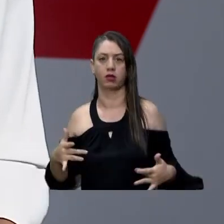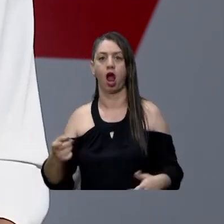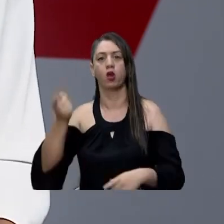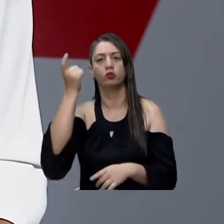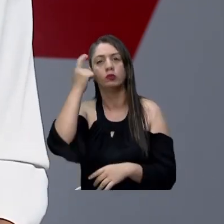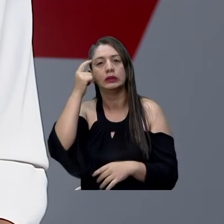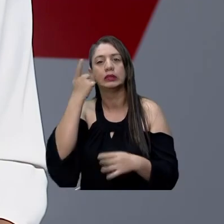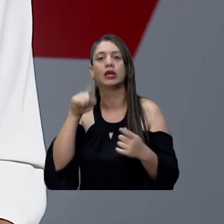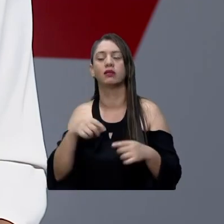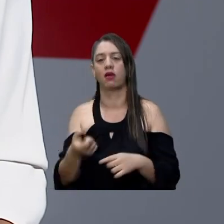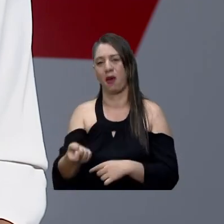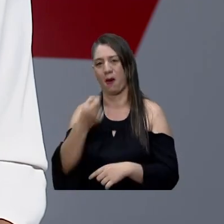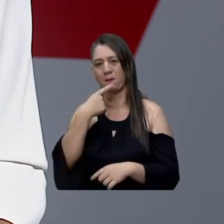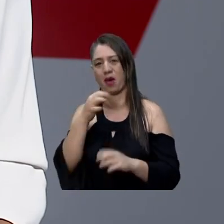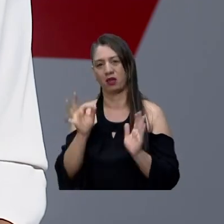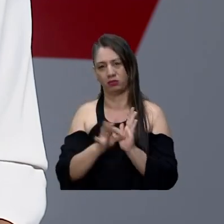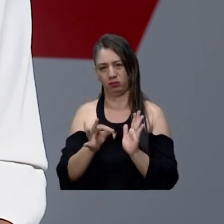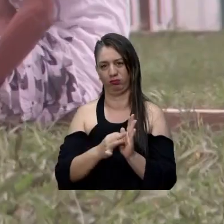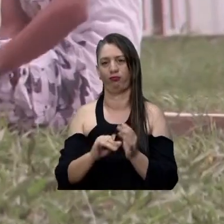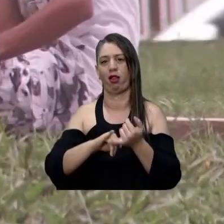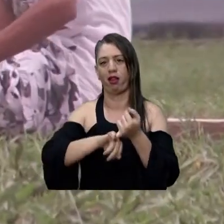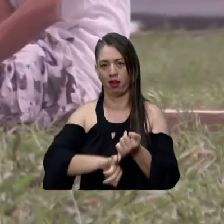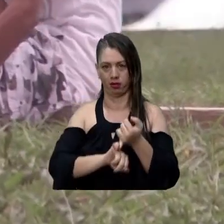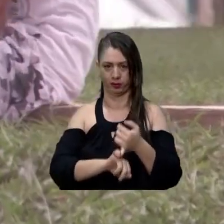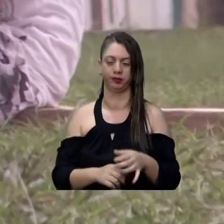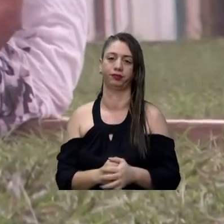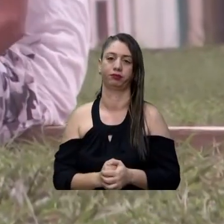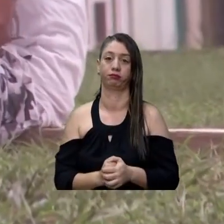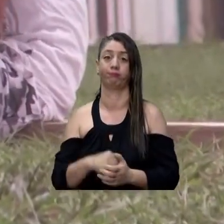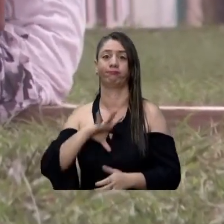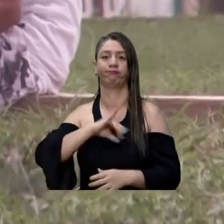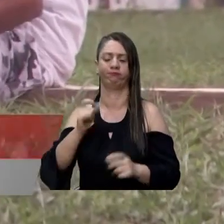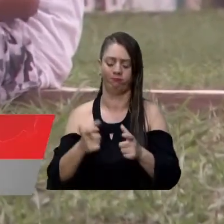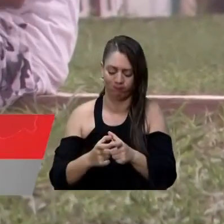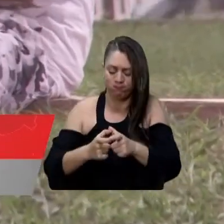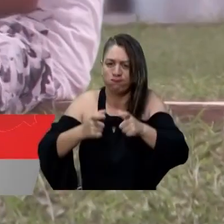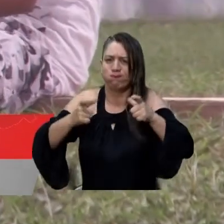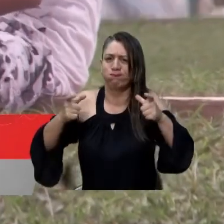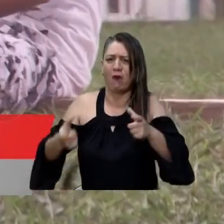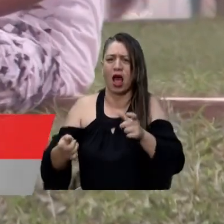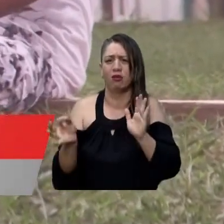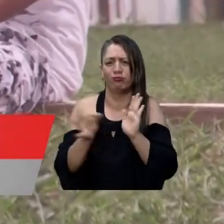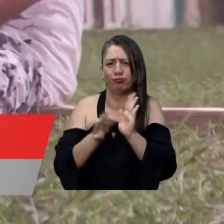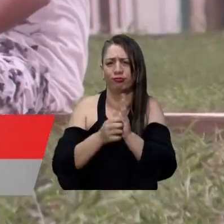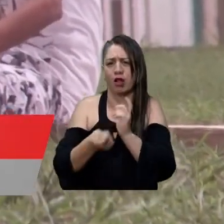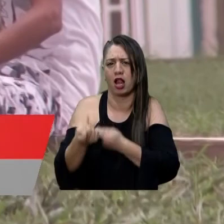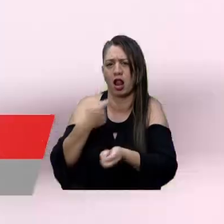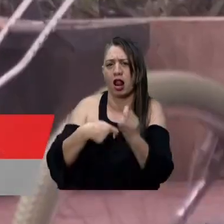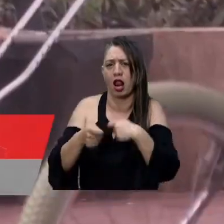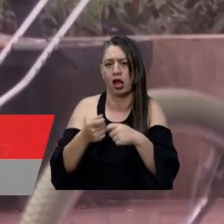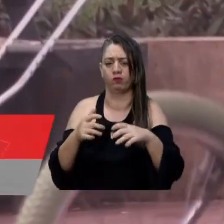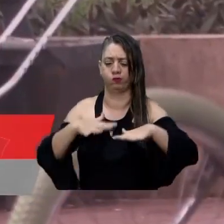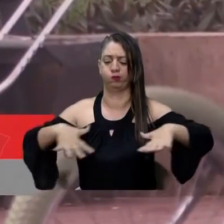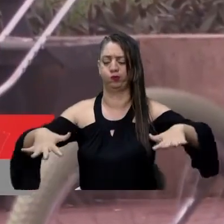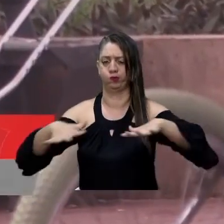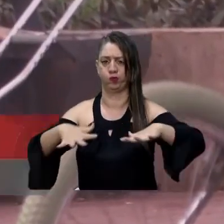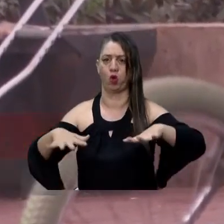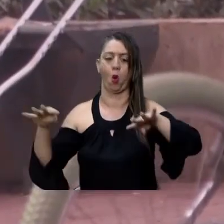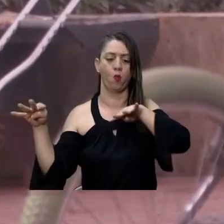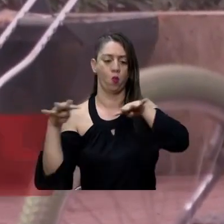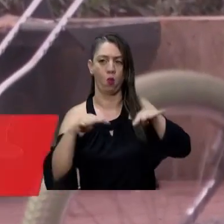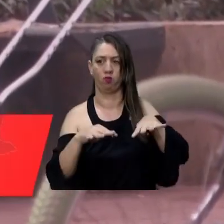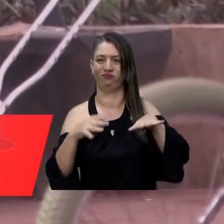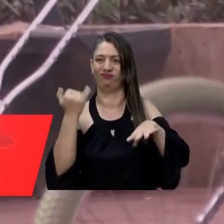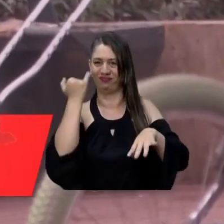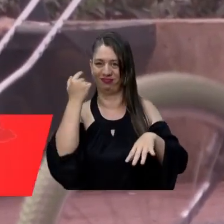y farmacodependencia. En Cali cada día es mayor el flagelo del consumo de estupefacientes en sitios públicos. Imágenes